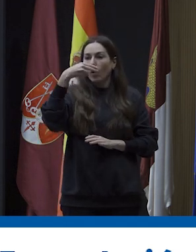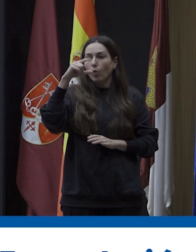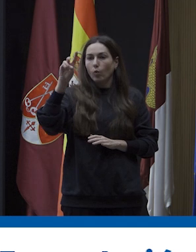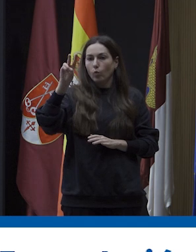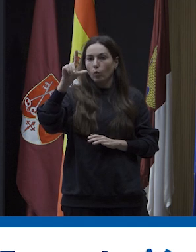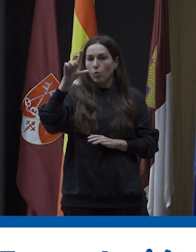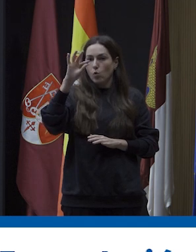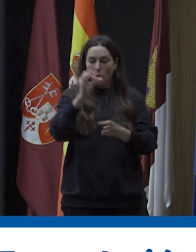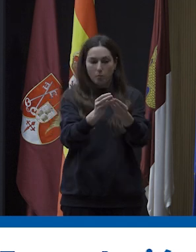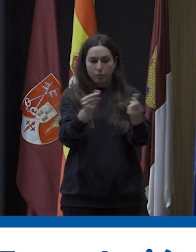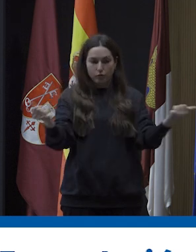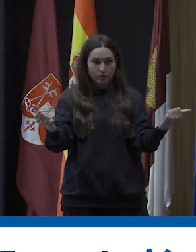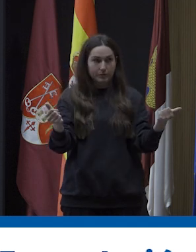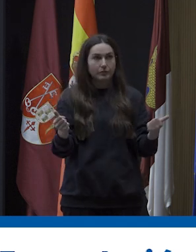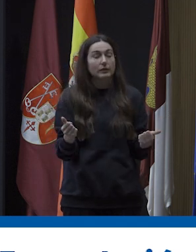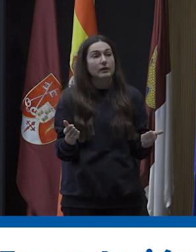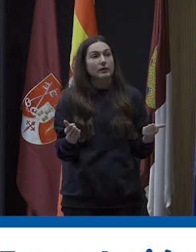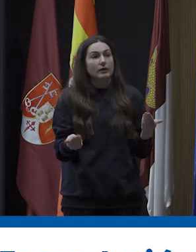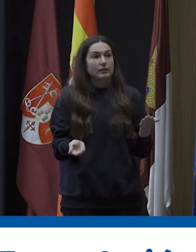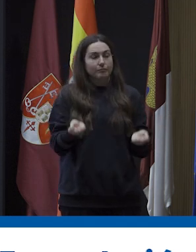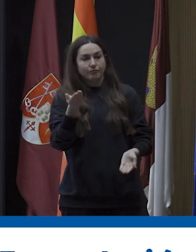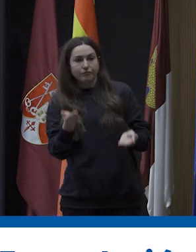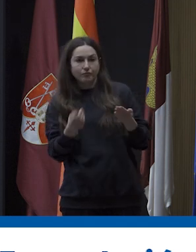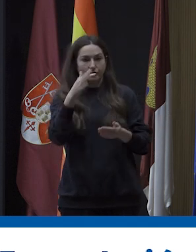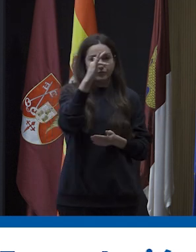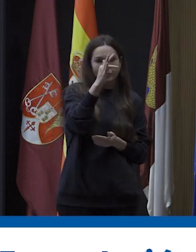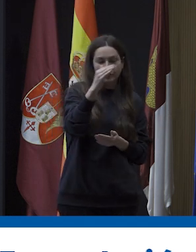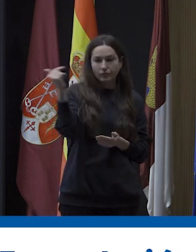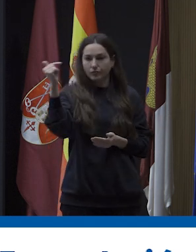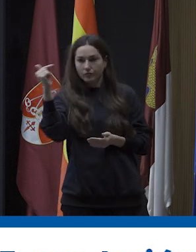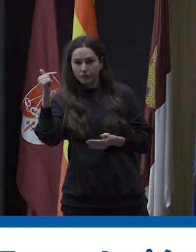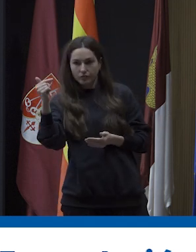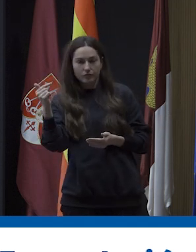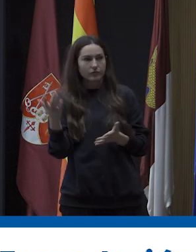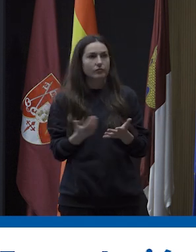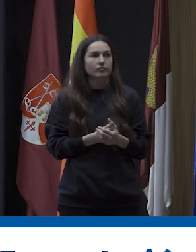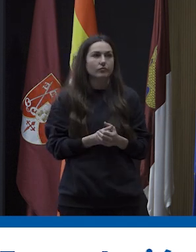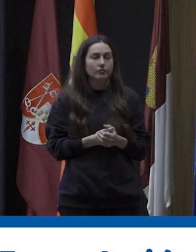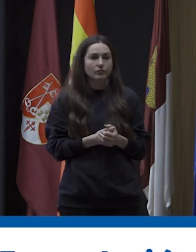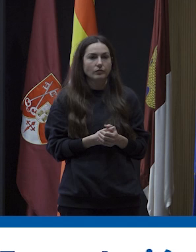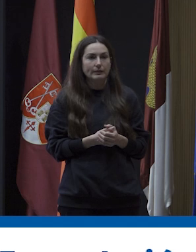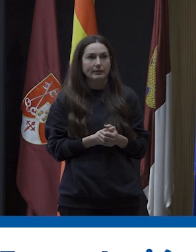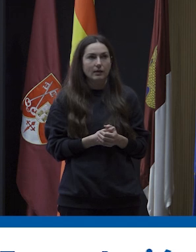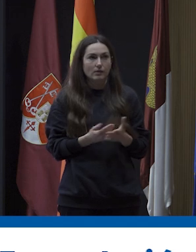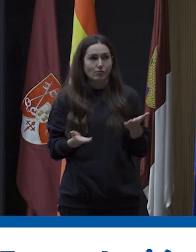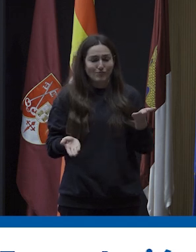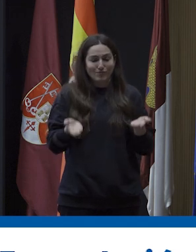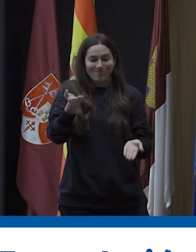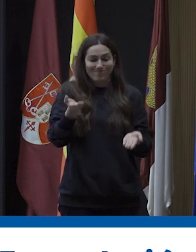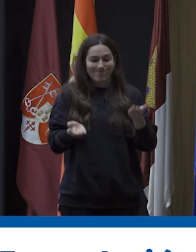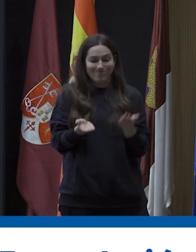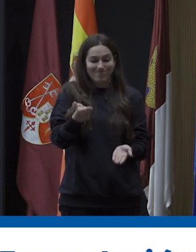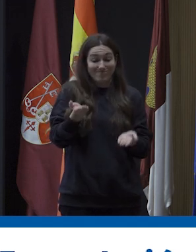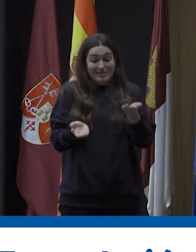fibrinolisis también tiene sus pros y sus contras, quiero decir, sus estímulos y sus inhibidores. O sea que hay un equilibrio ahí muy